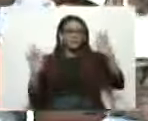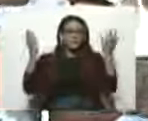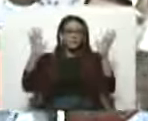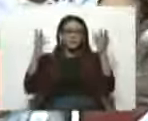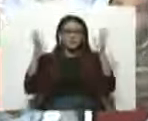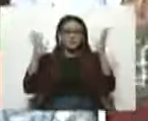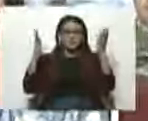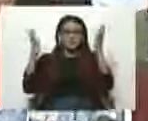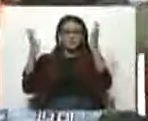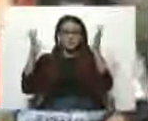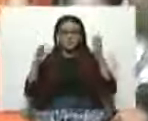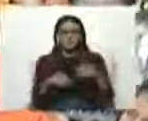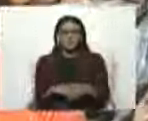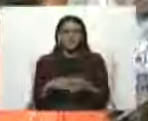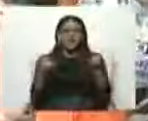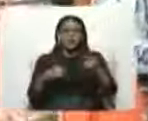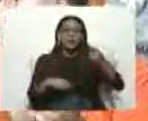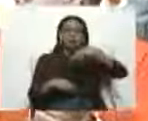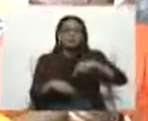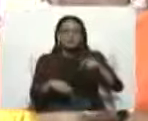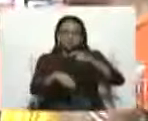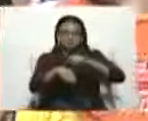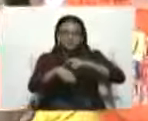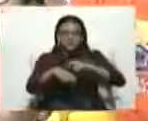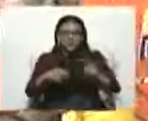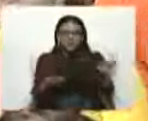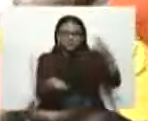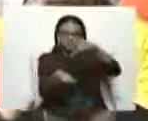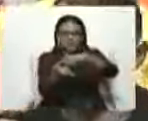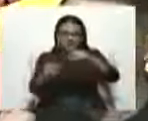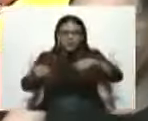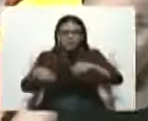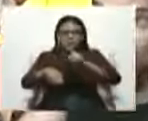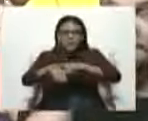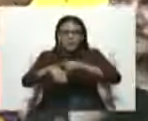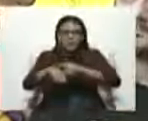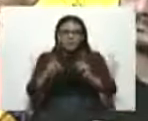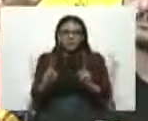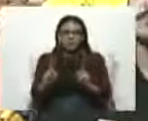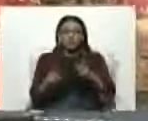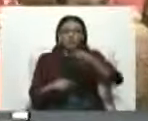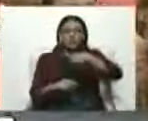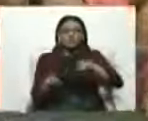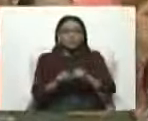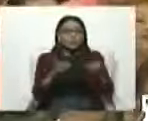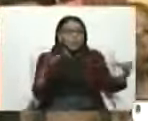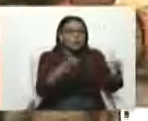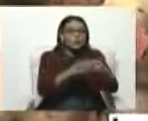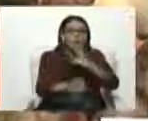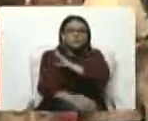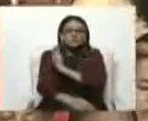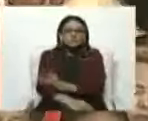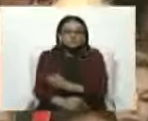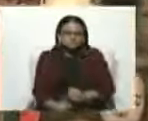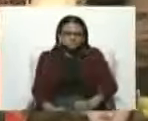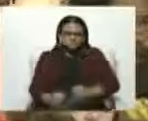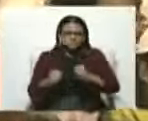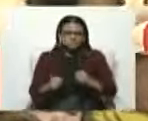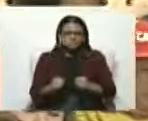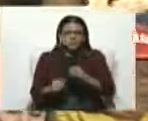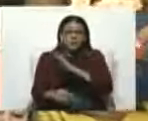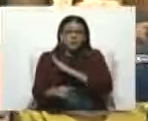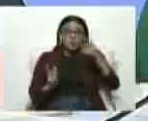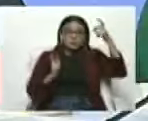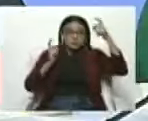Y ahí es donde llegamos. Llegamos, ¿ves? Porque nosotros somos una fuerza. El chavismo es una fuerza